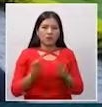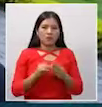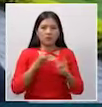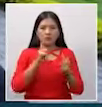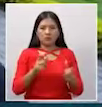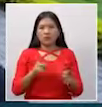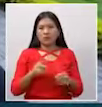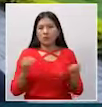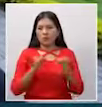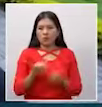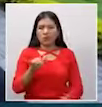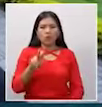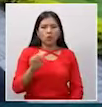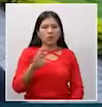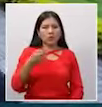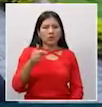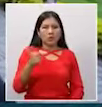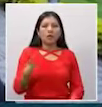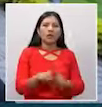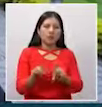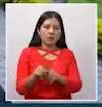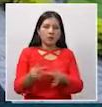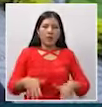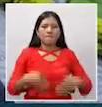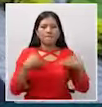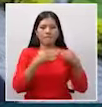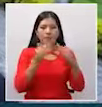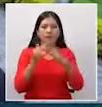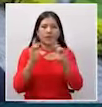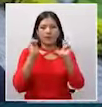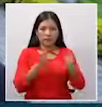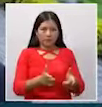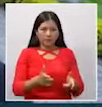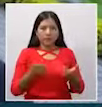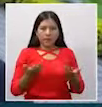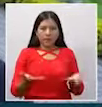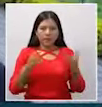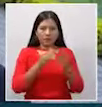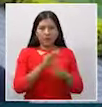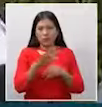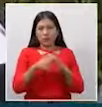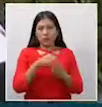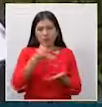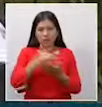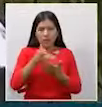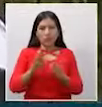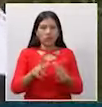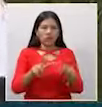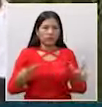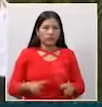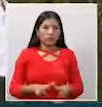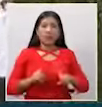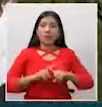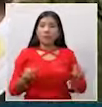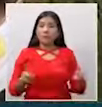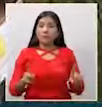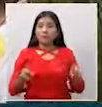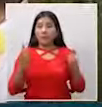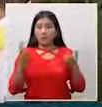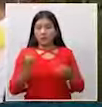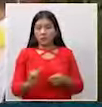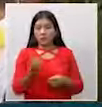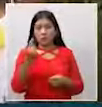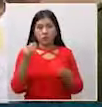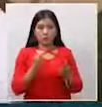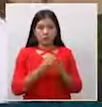salud en Yunchará, y también vivienda se va a entregar. Y tema riego también en Yunchará. Sin embargo, cabe mencionar que no solo se trata de